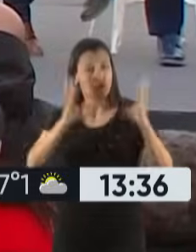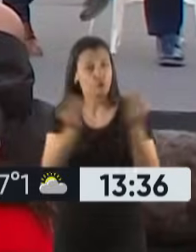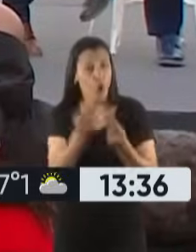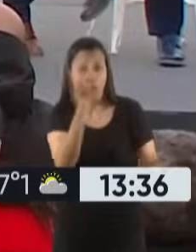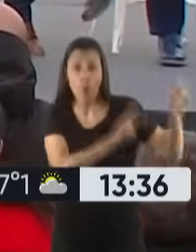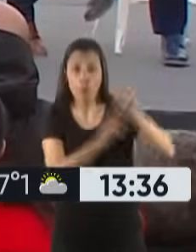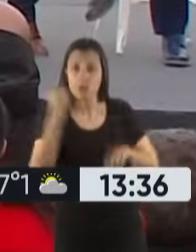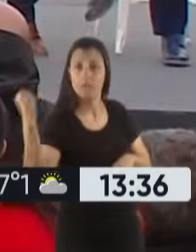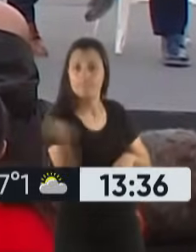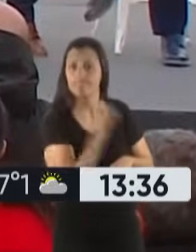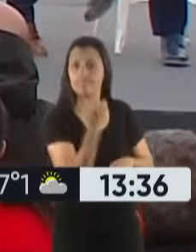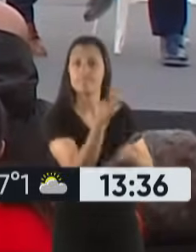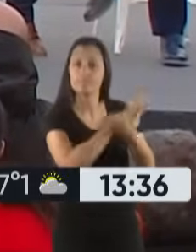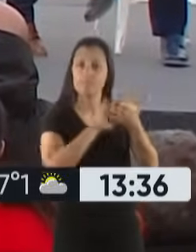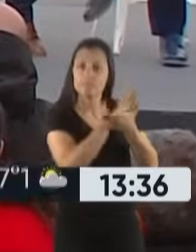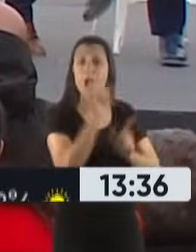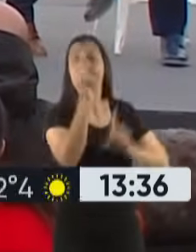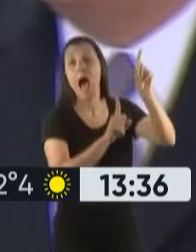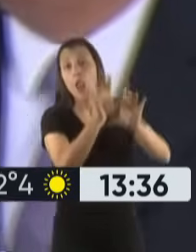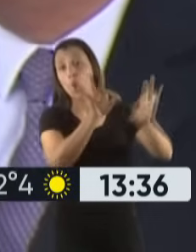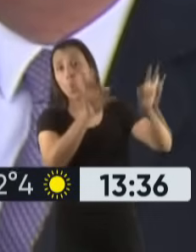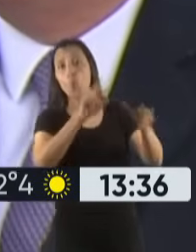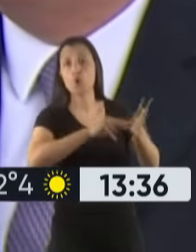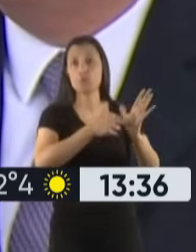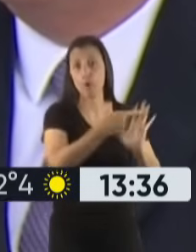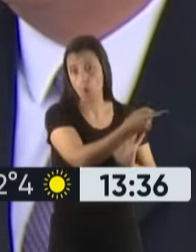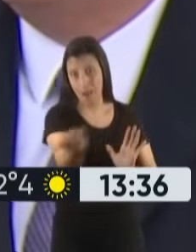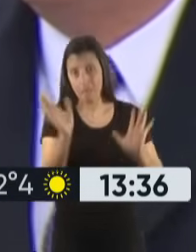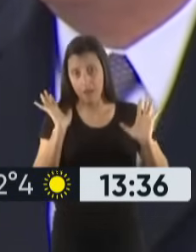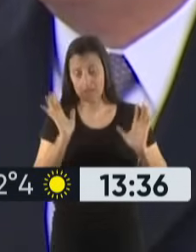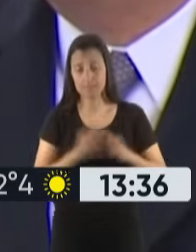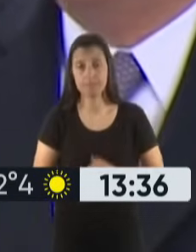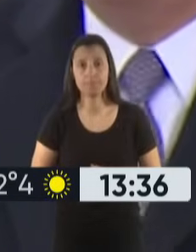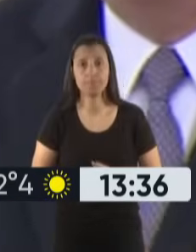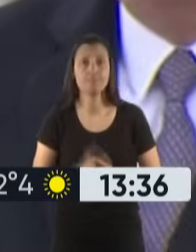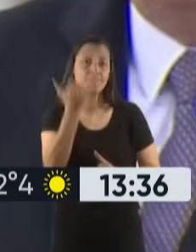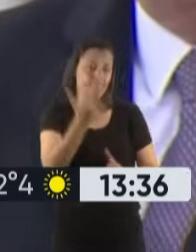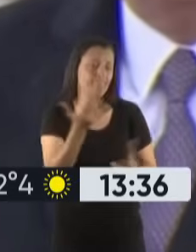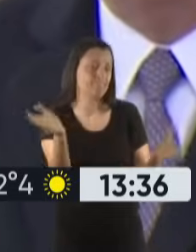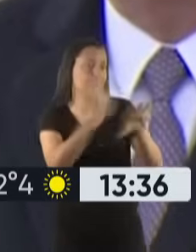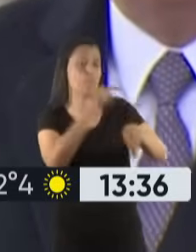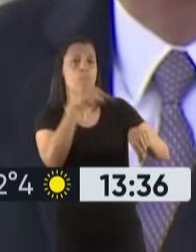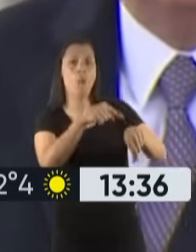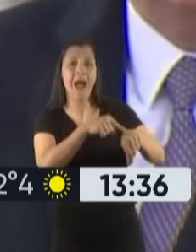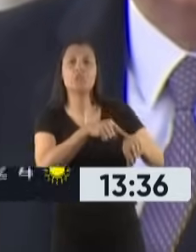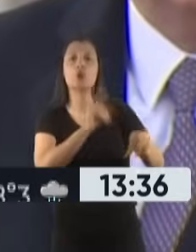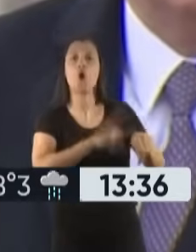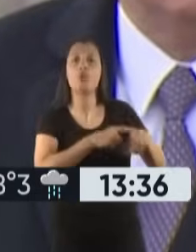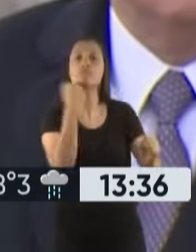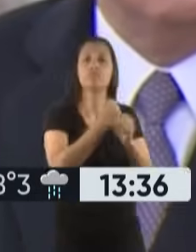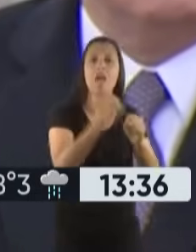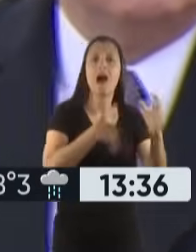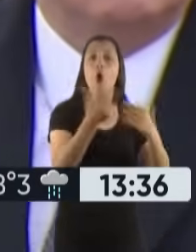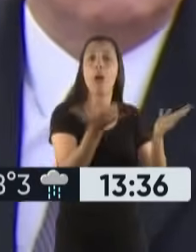resolver algunos problemas que aparecen en este tipo de obras que